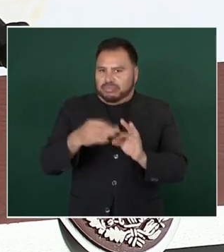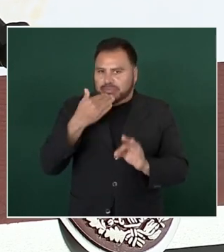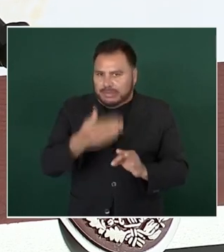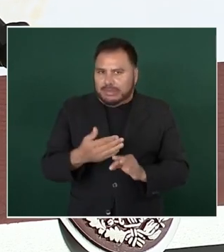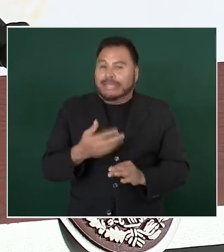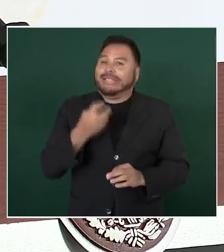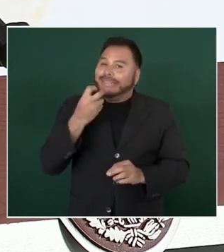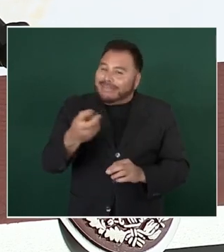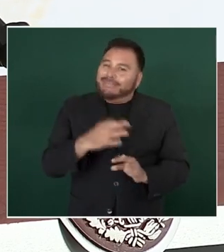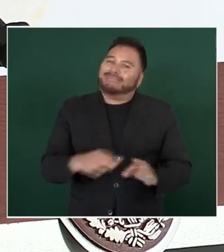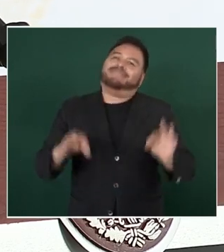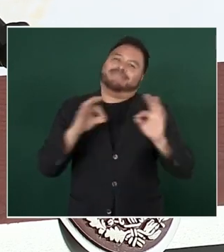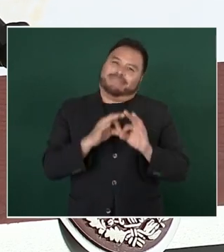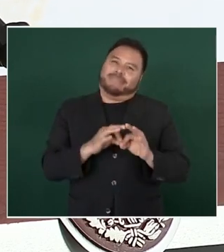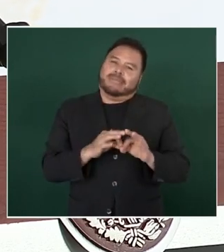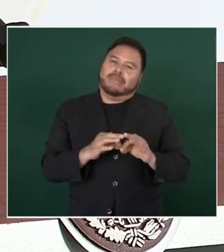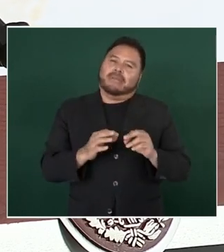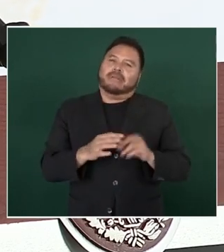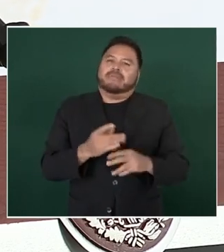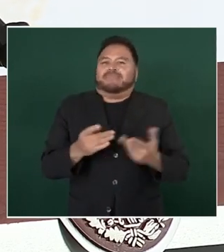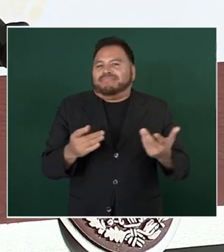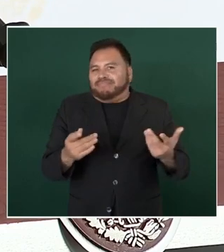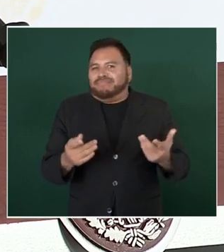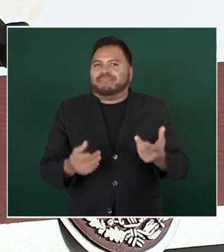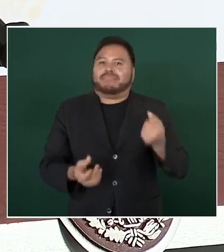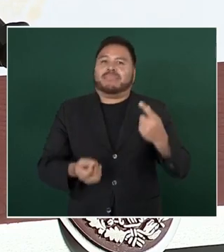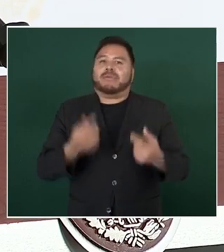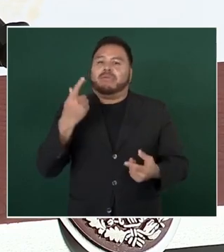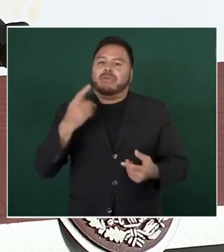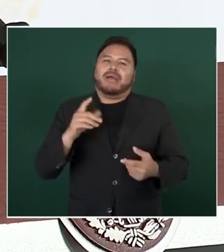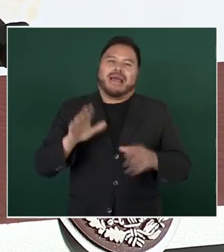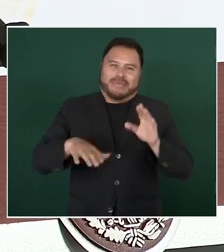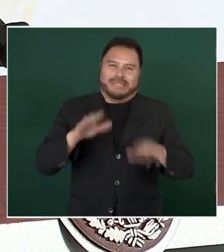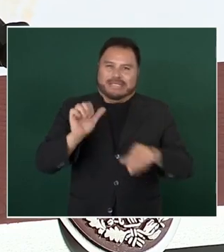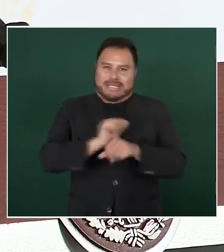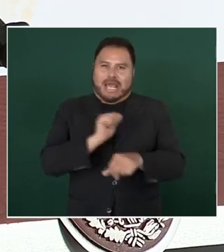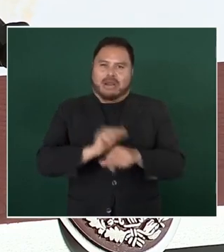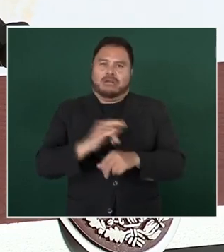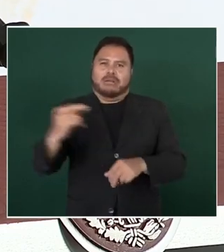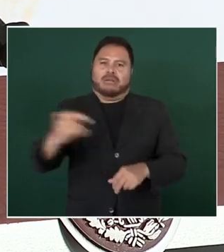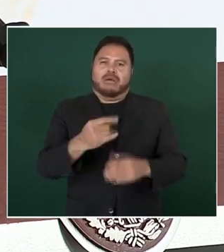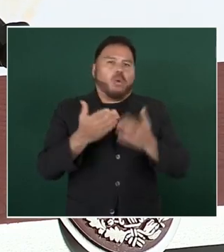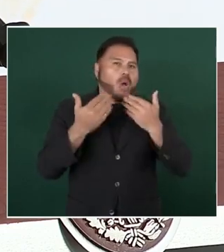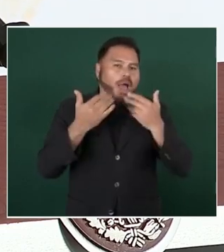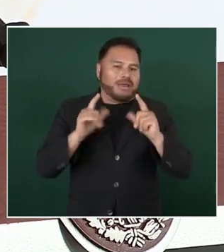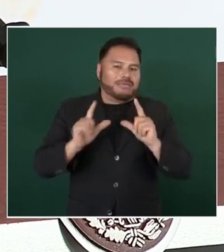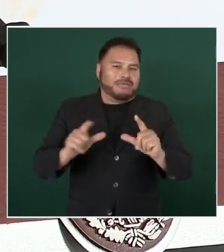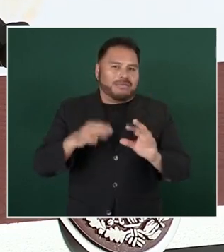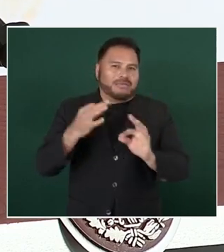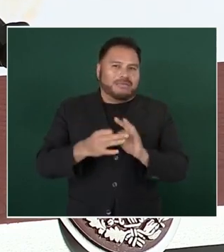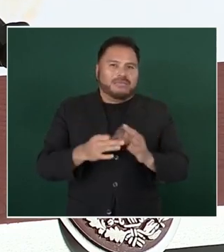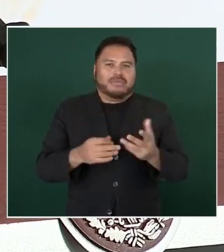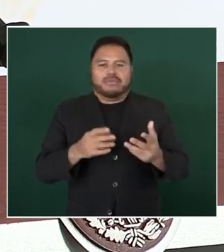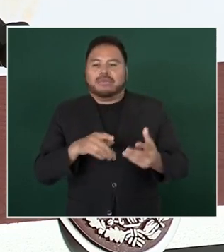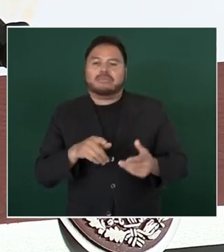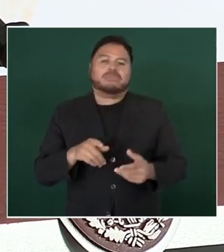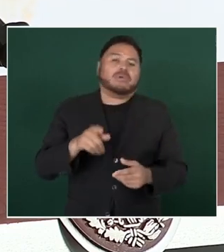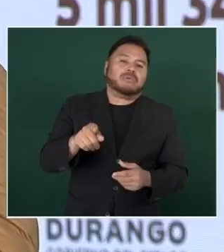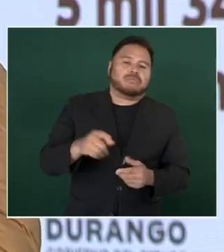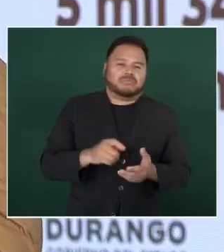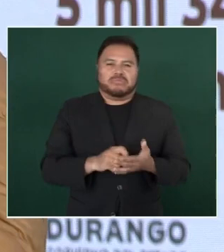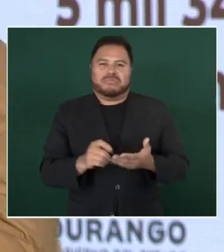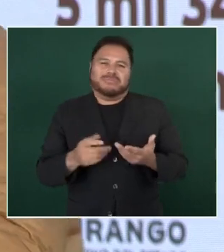de actos indebidos de autoridades a cuando ven un vehículo que no está en buenas condiciones.